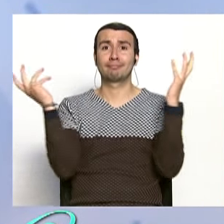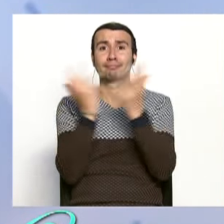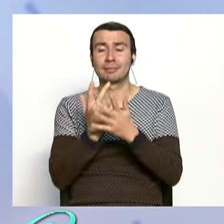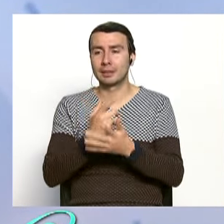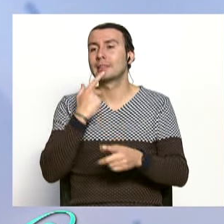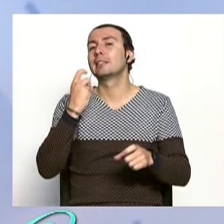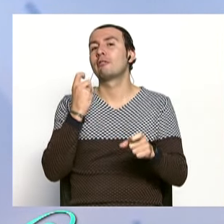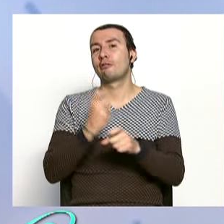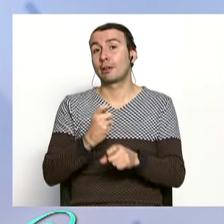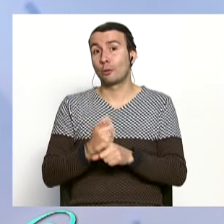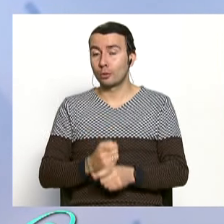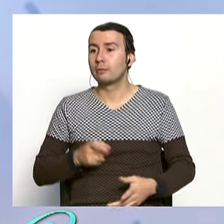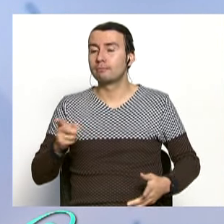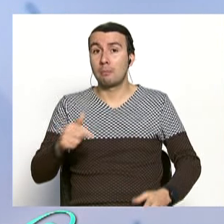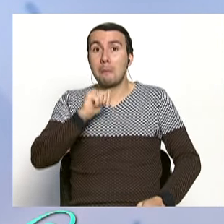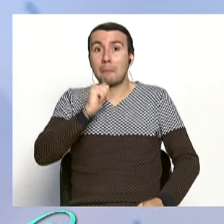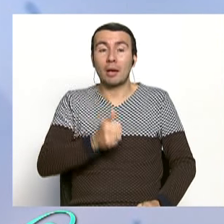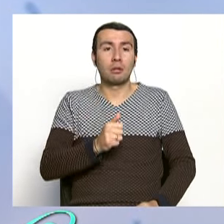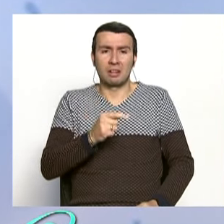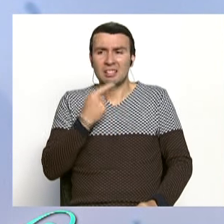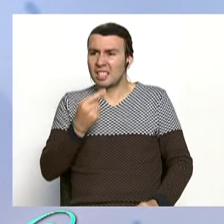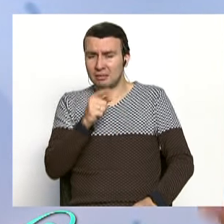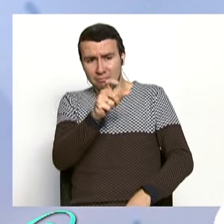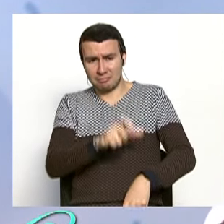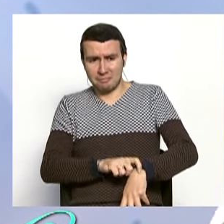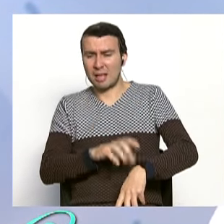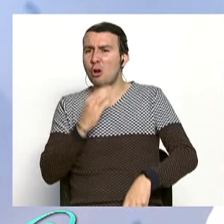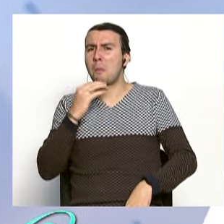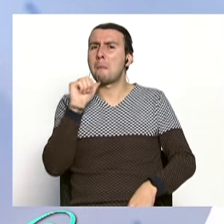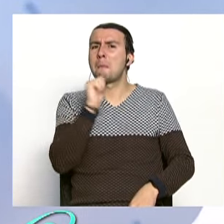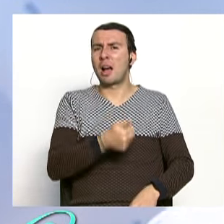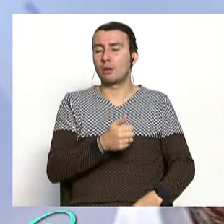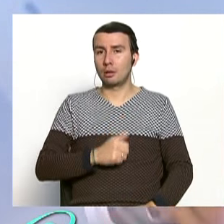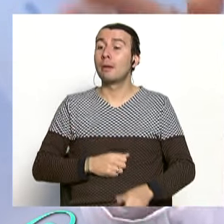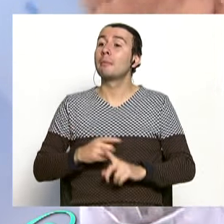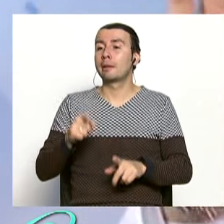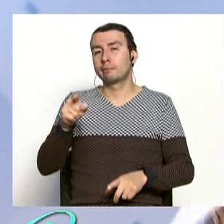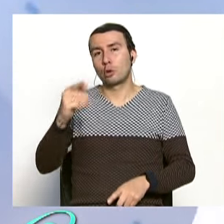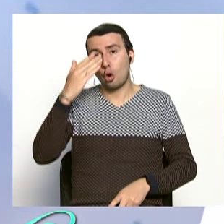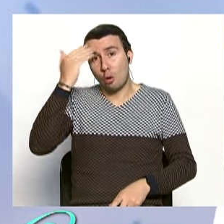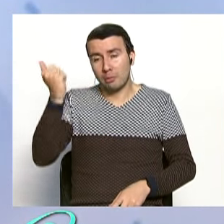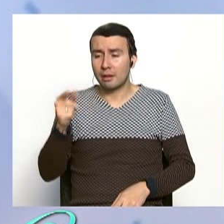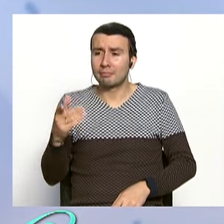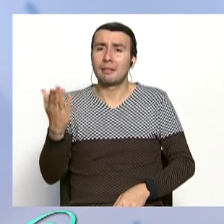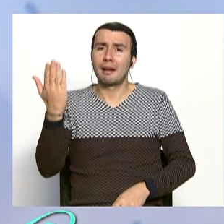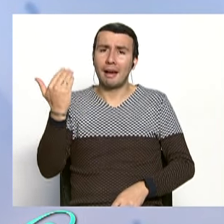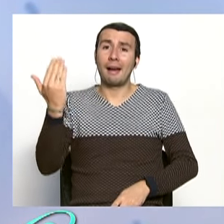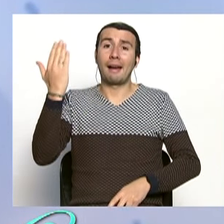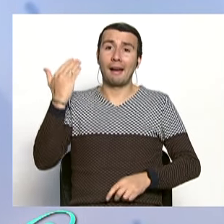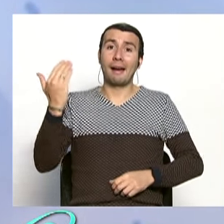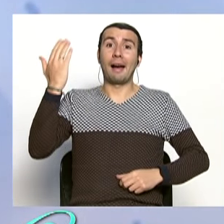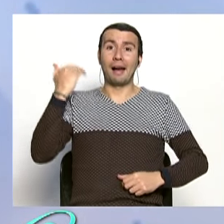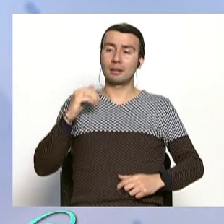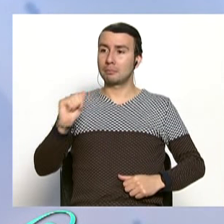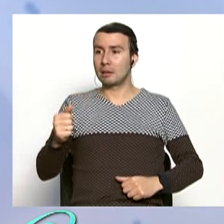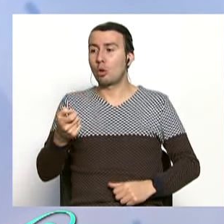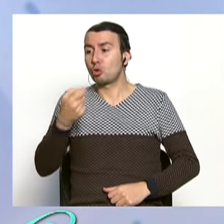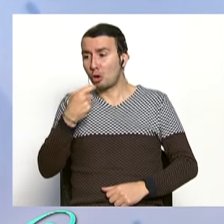dificultades y termina siendo el médico el malo pero el paciente se le olvida todo ese viac cruces que pasó de